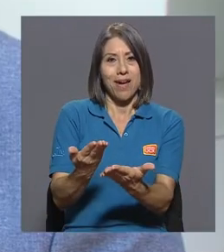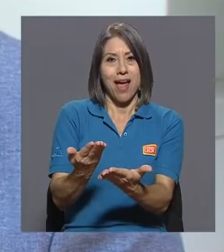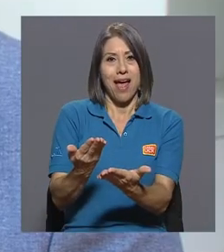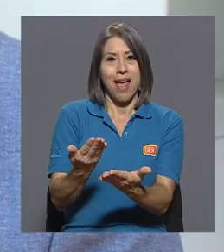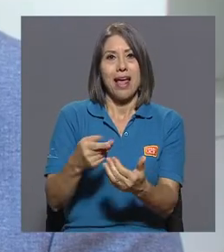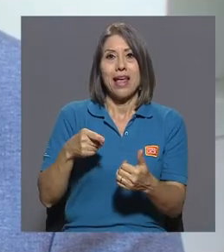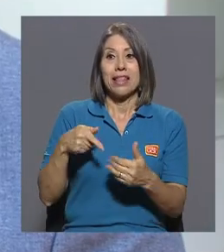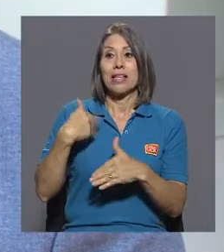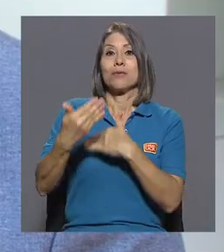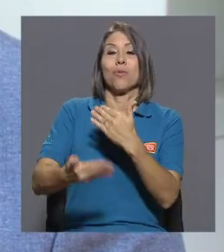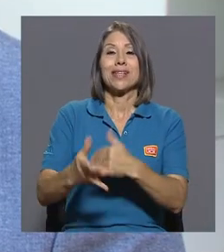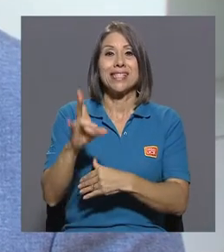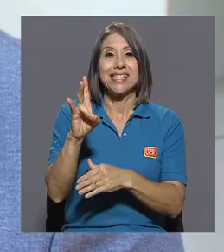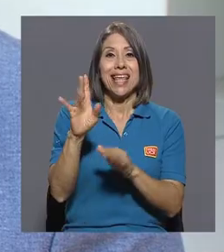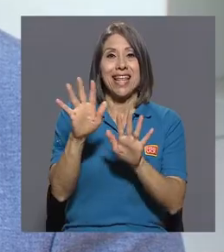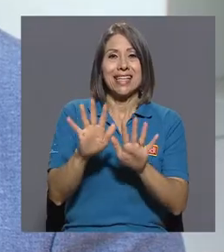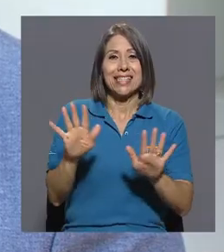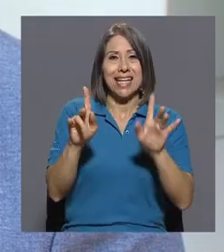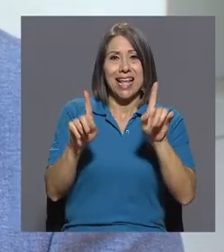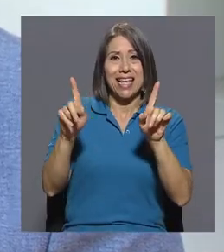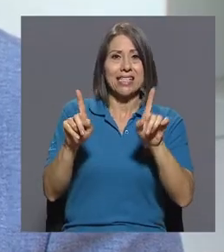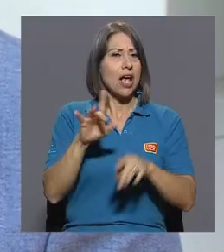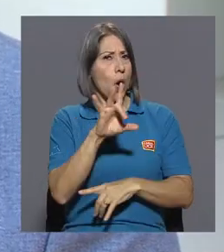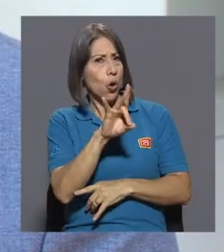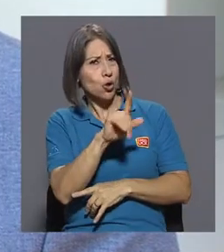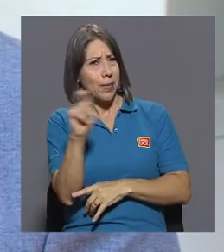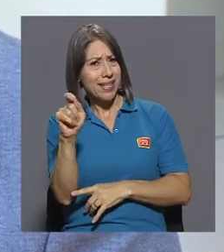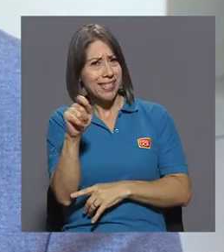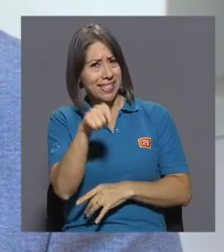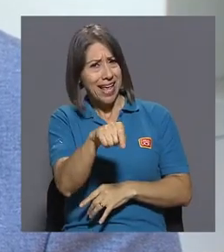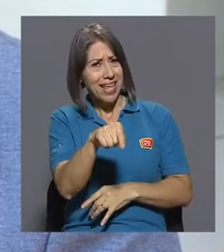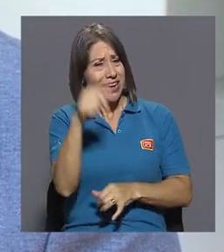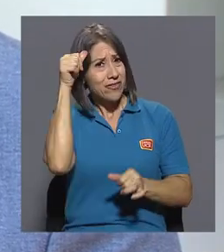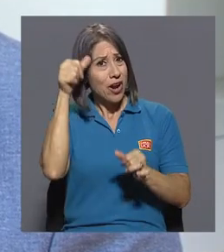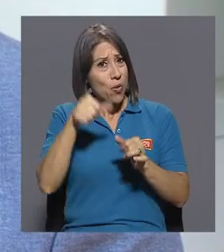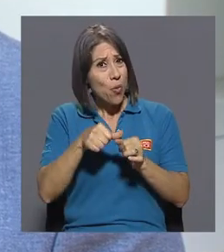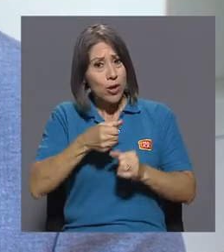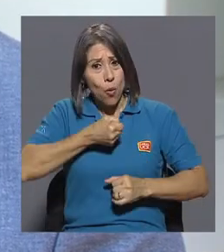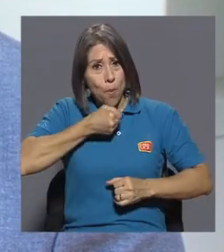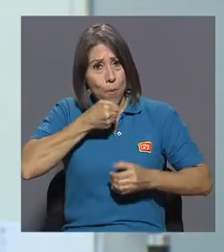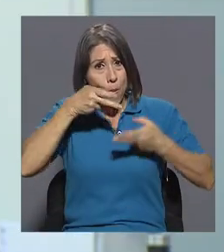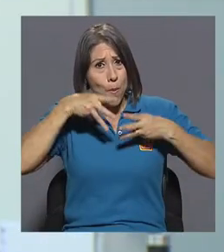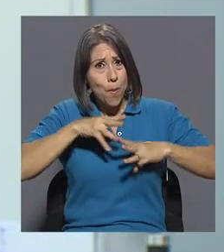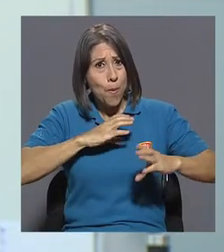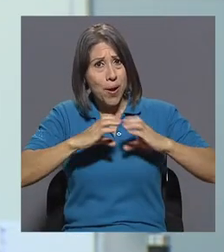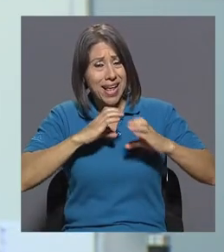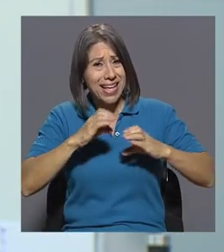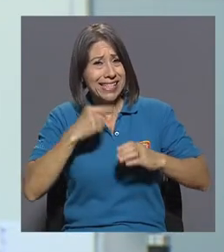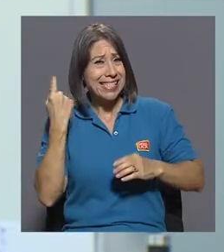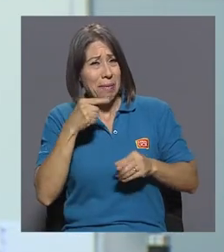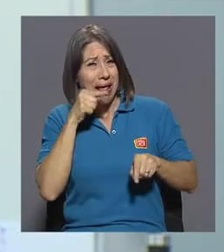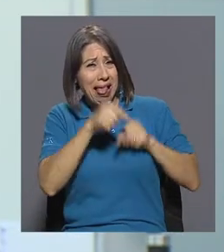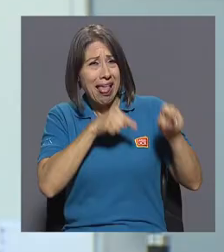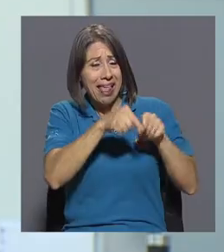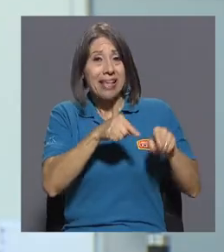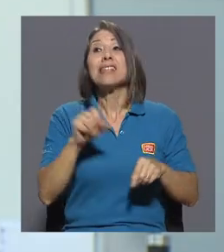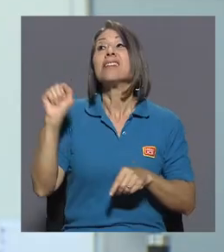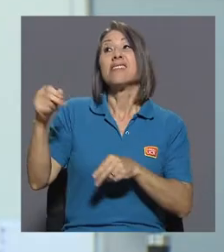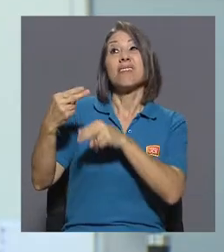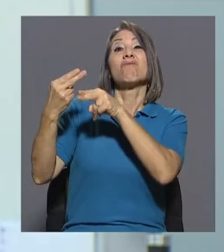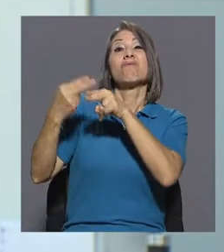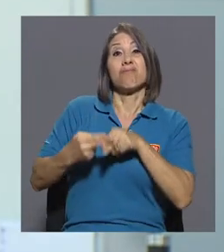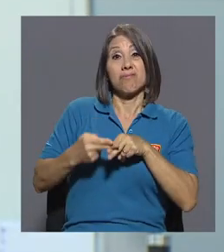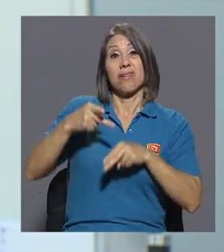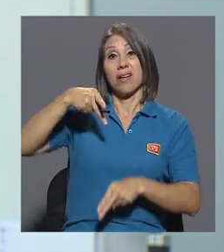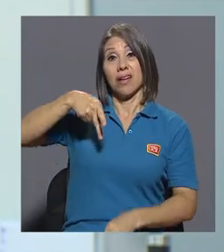8 meses más o menos ahí en 7 estrellas. Que recuerdo que la prensa te daba durísimo en aquella época. Sí, me decían pinza loca. Y me da tanta